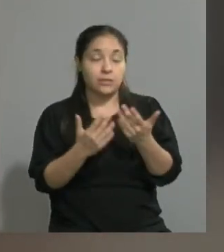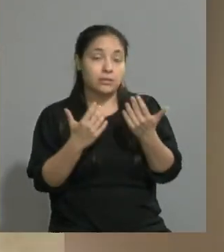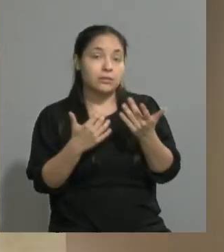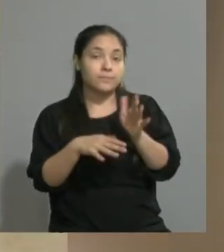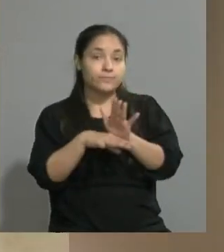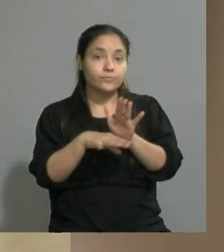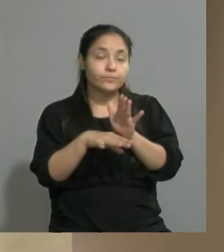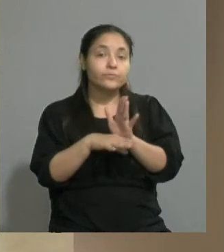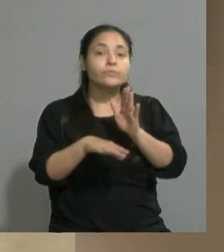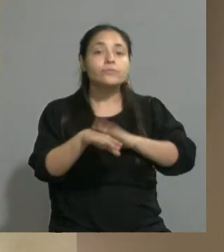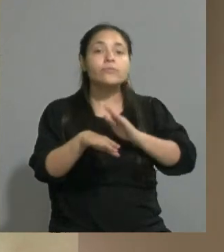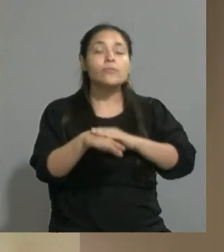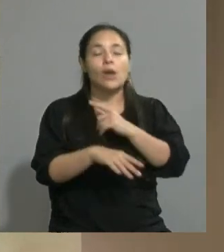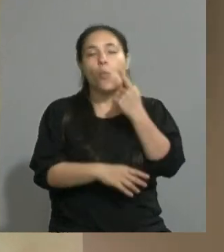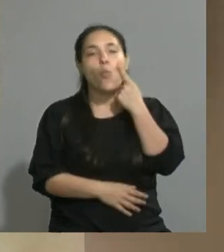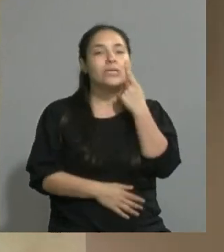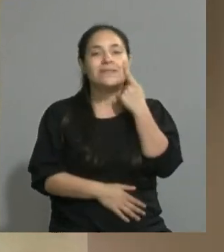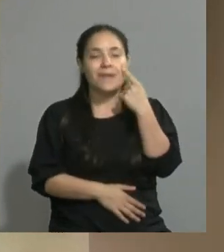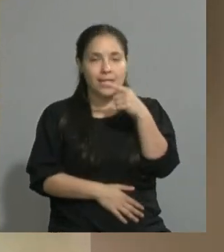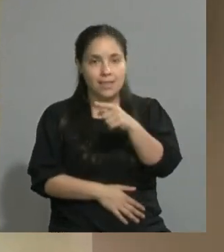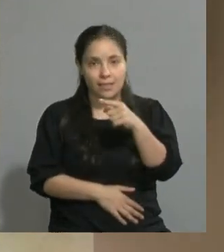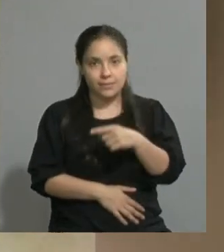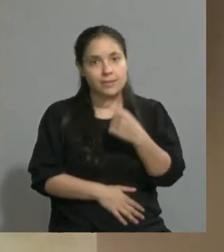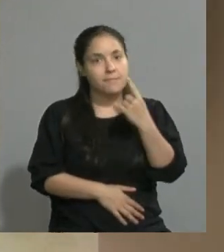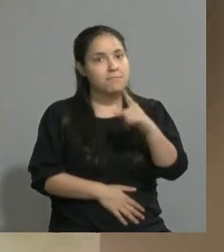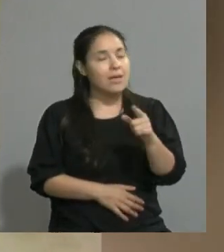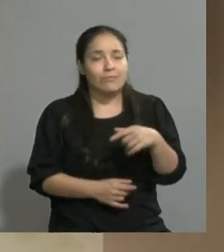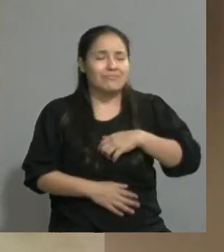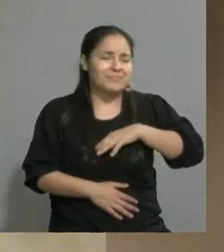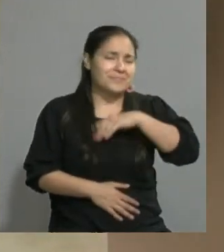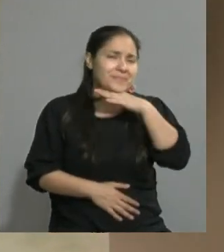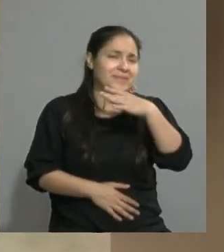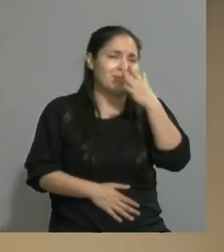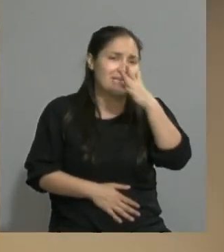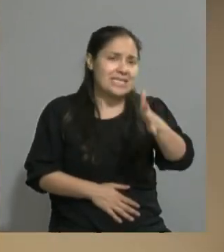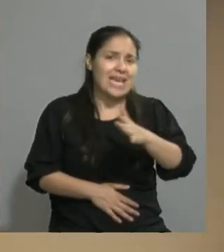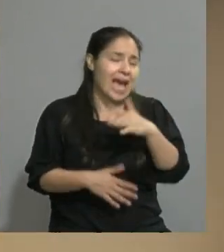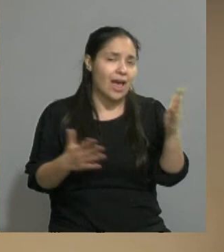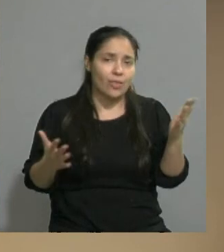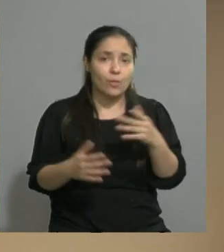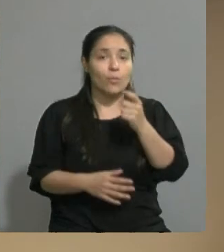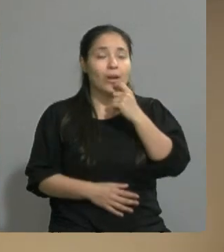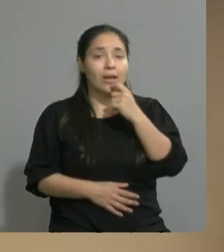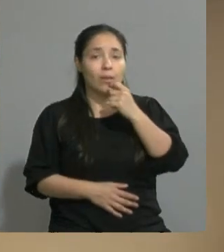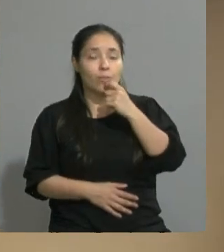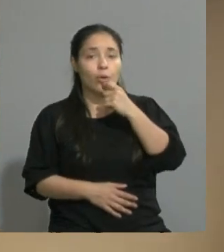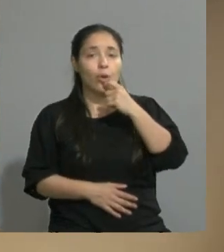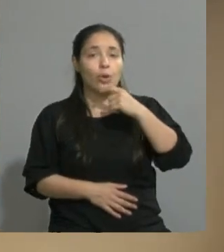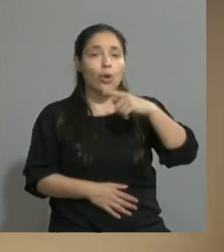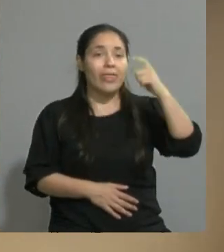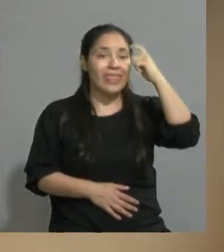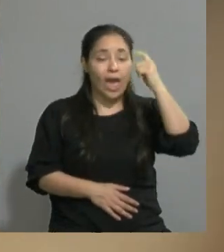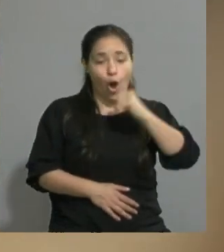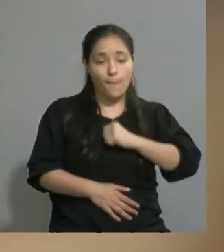recae sobre las comunas. Pero ¿qué pasa? No dan abasto. Entonces usted tiene 10 castraciones, supongamos, en